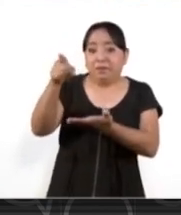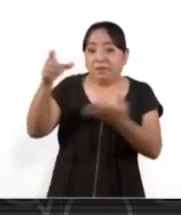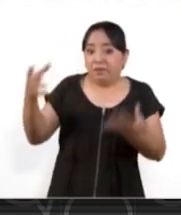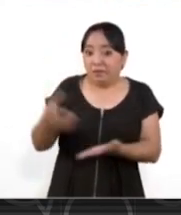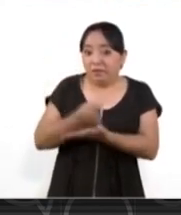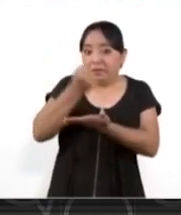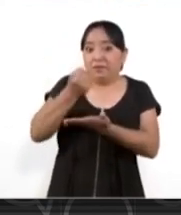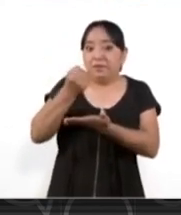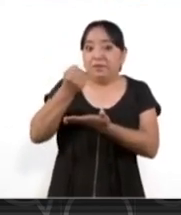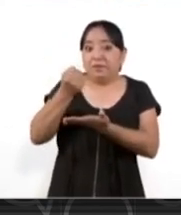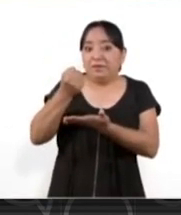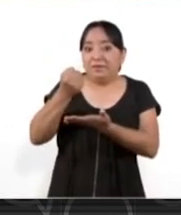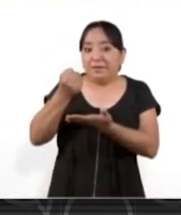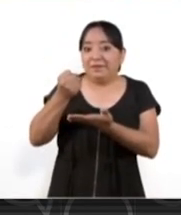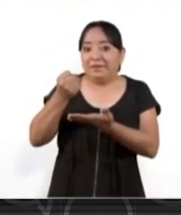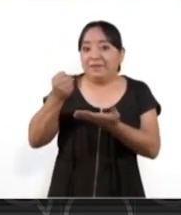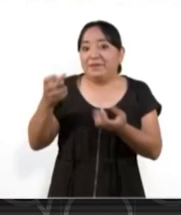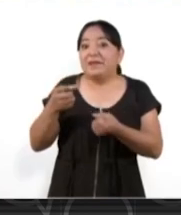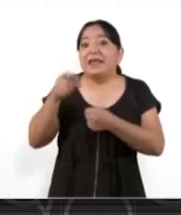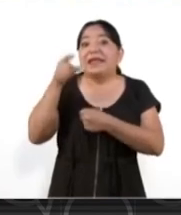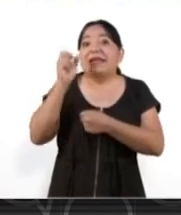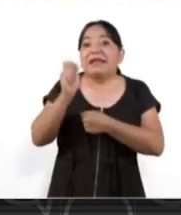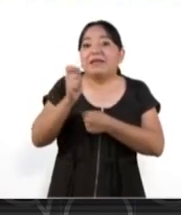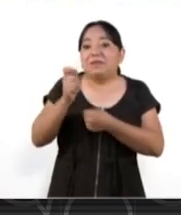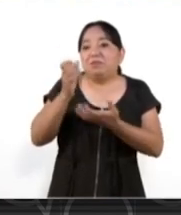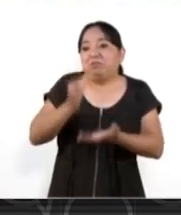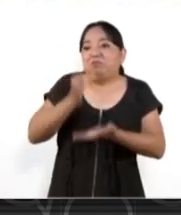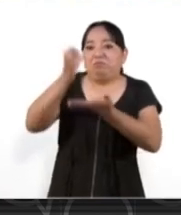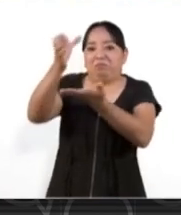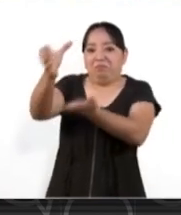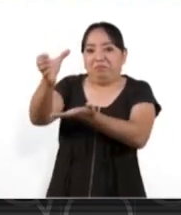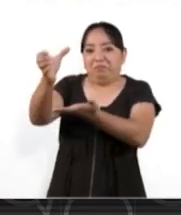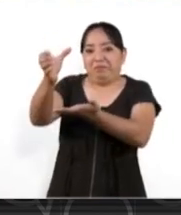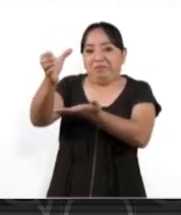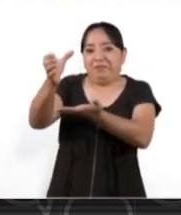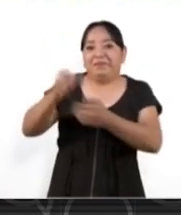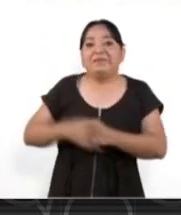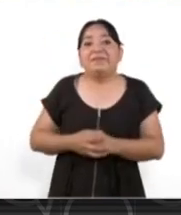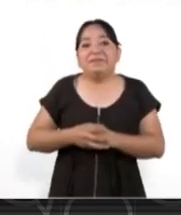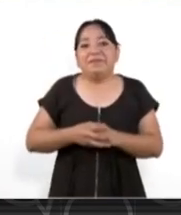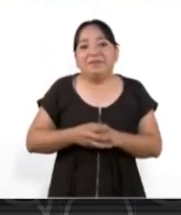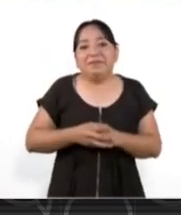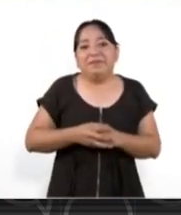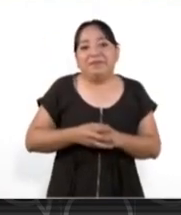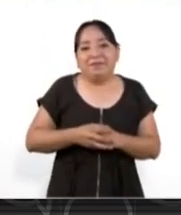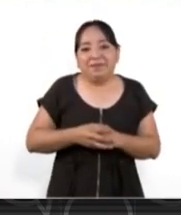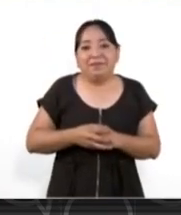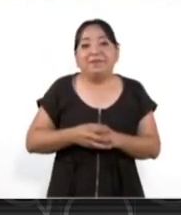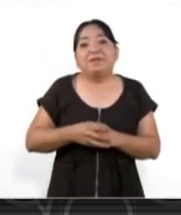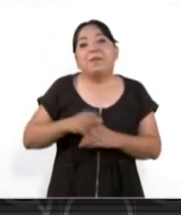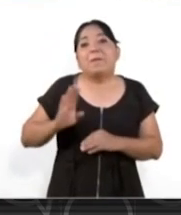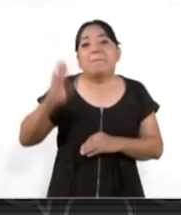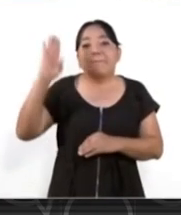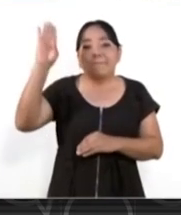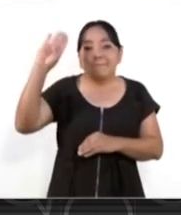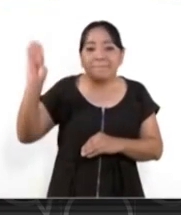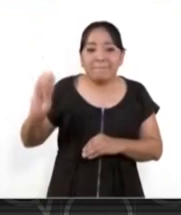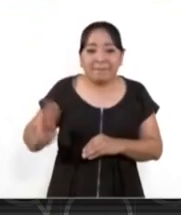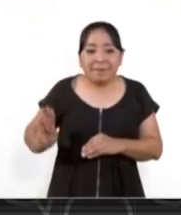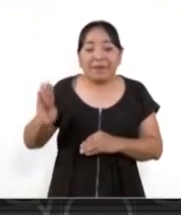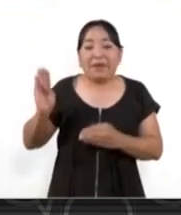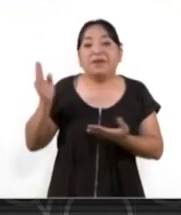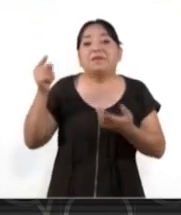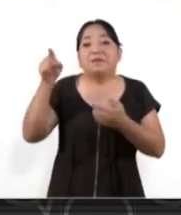la Copa Mundial, visita en el caso de América Latina Brasil. Por primera vez, su